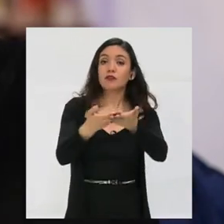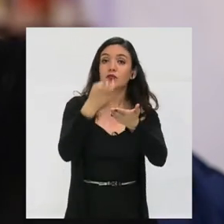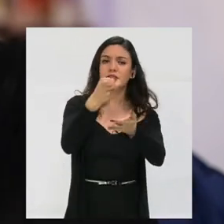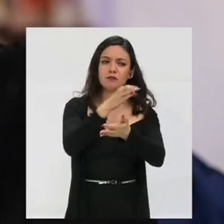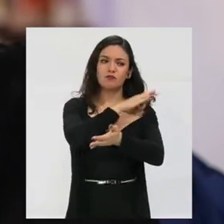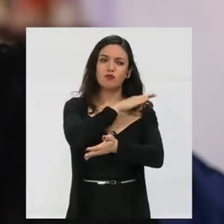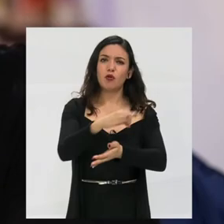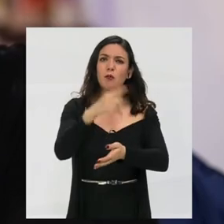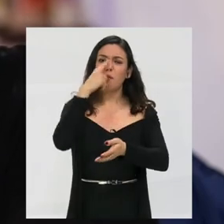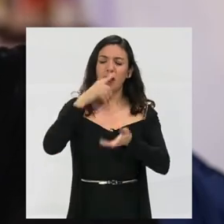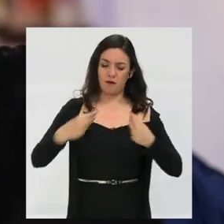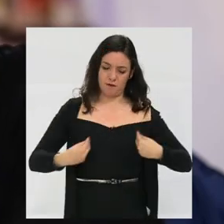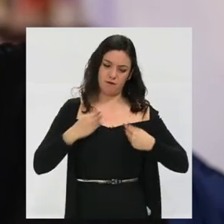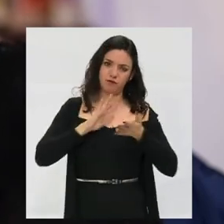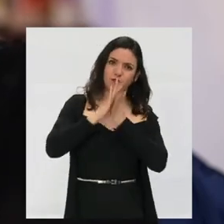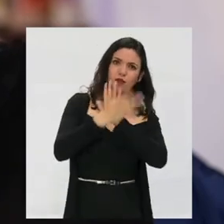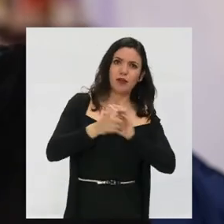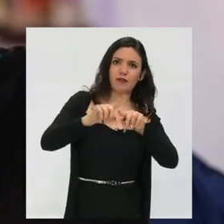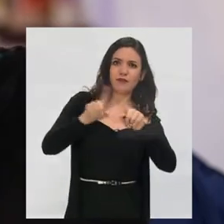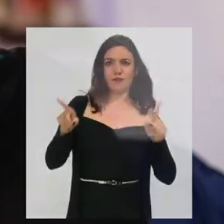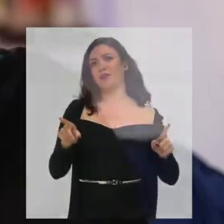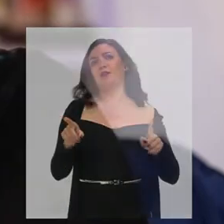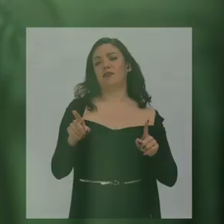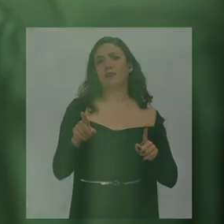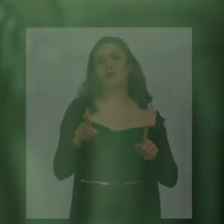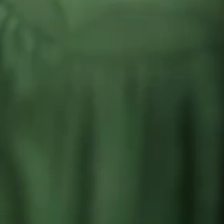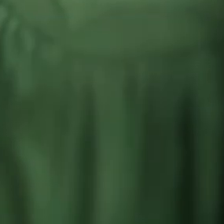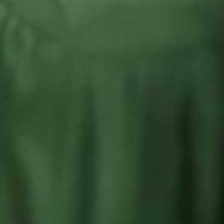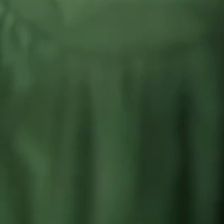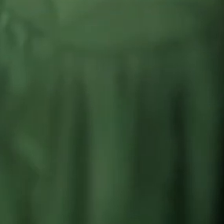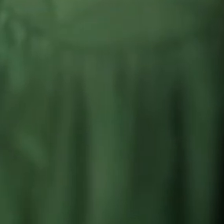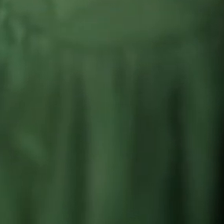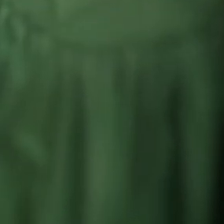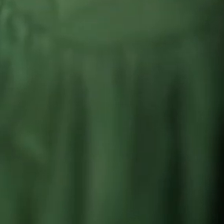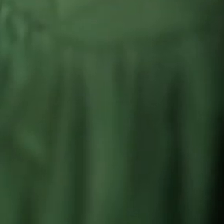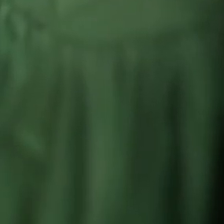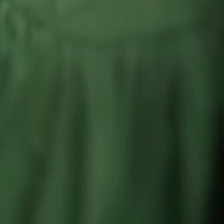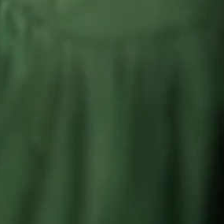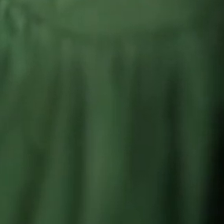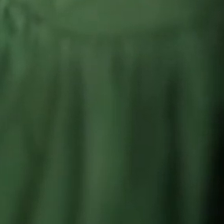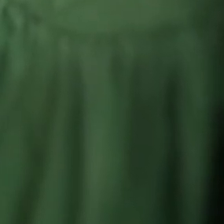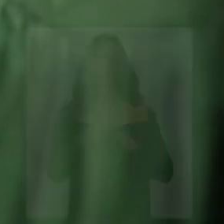te ofrezco la posibilidad de una vida diferente.